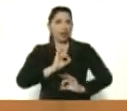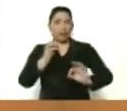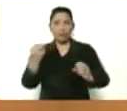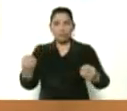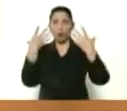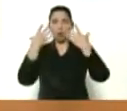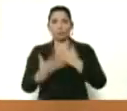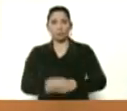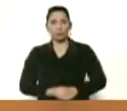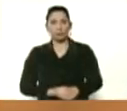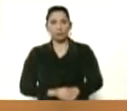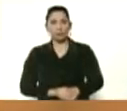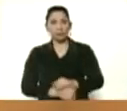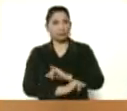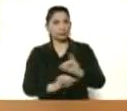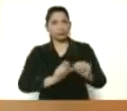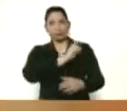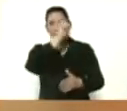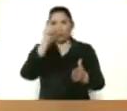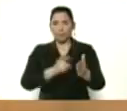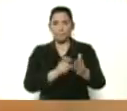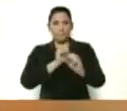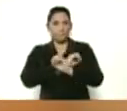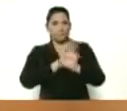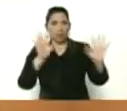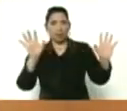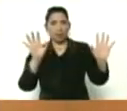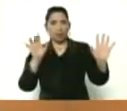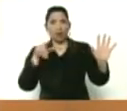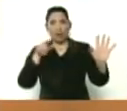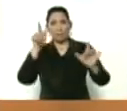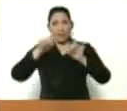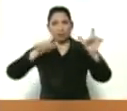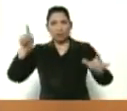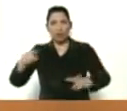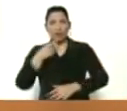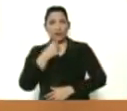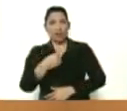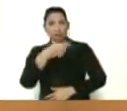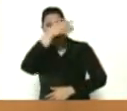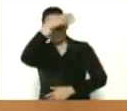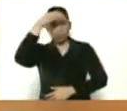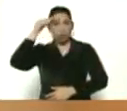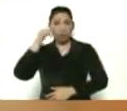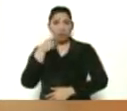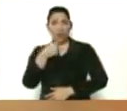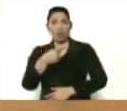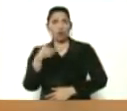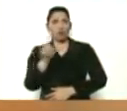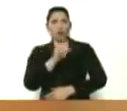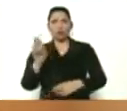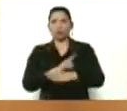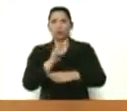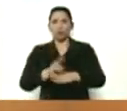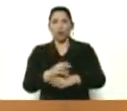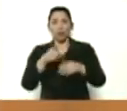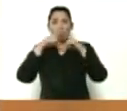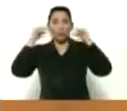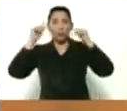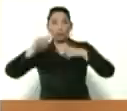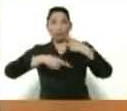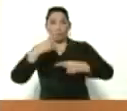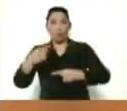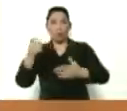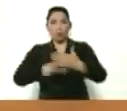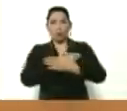decir, ya queda completamente claro que aquellos que dijeron, por ejemplo Donald Trump, que dijo que no era necesario el tapabocas, después prohibió